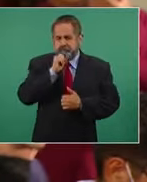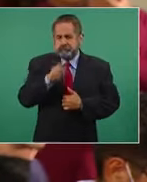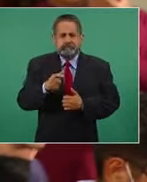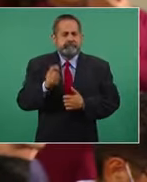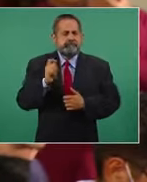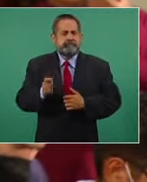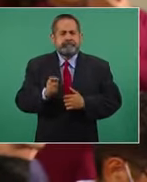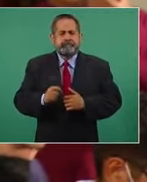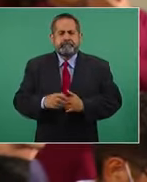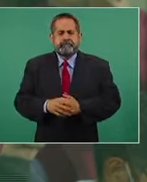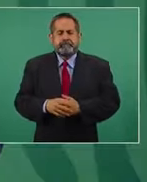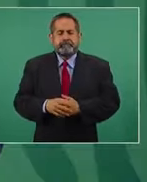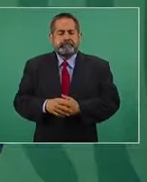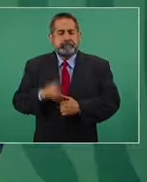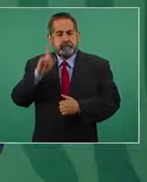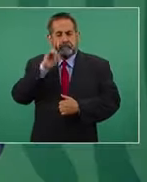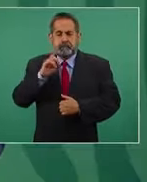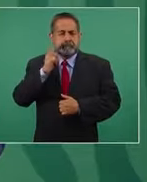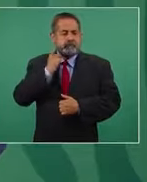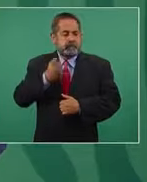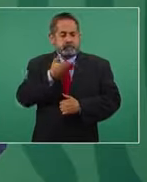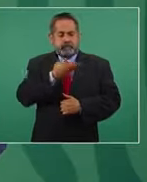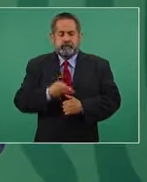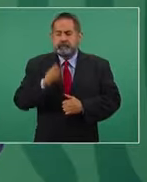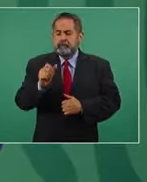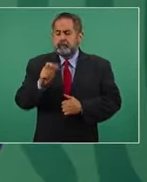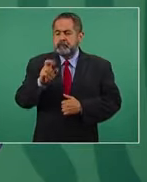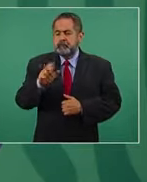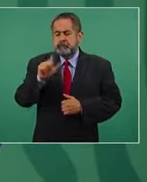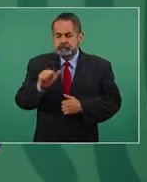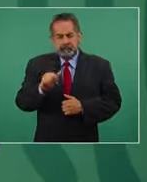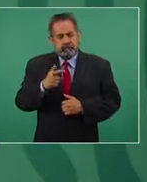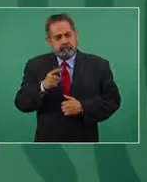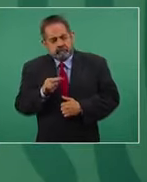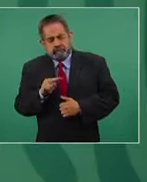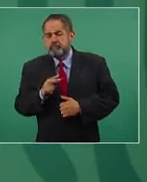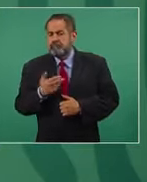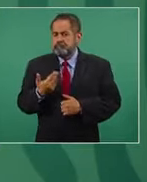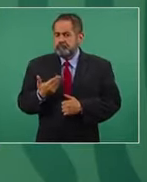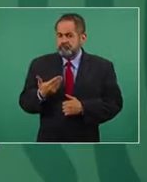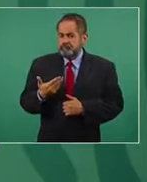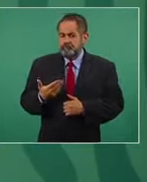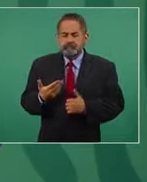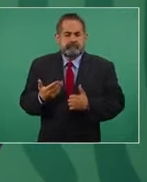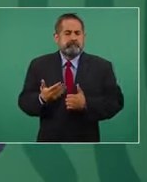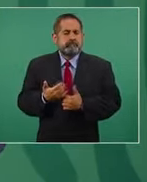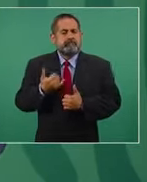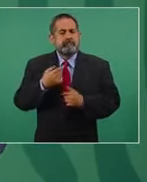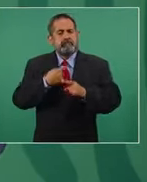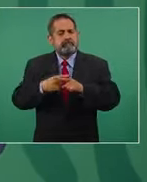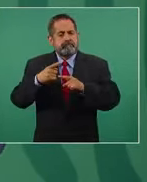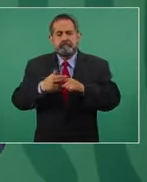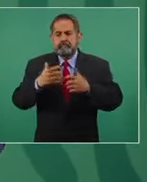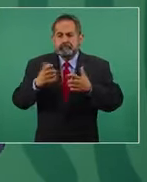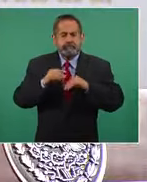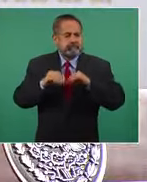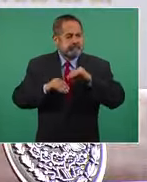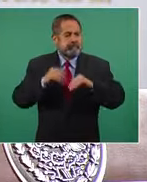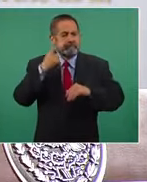la diputada Varela lo vemos bien, y todo lo que se haga